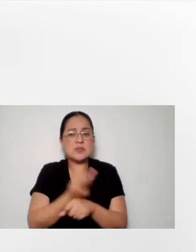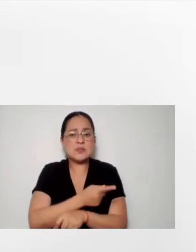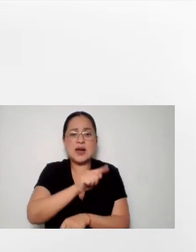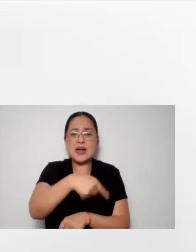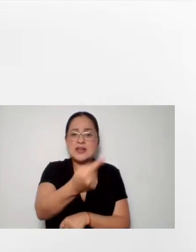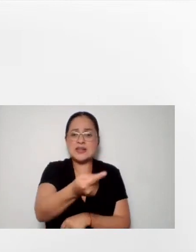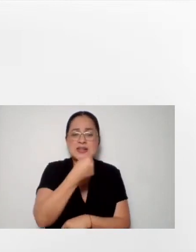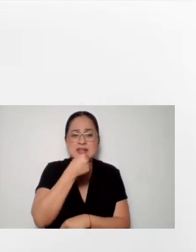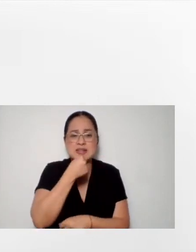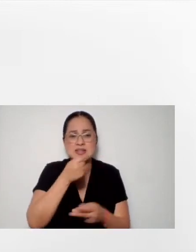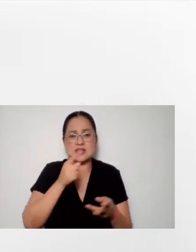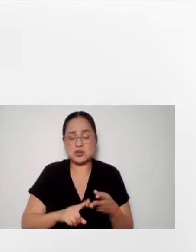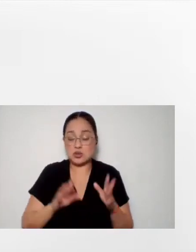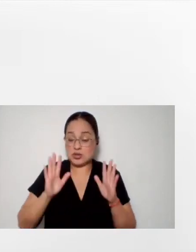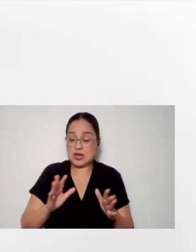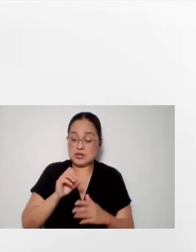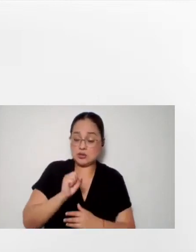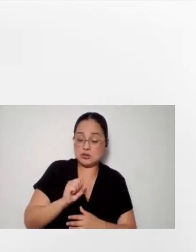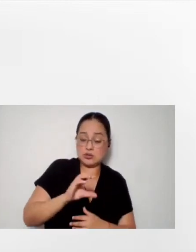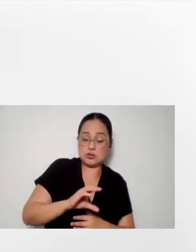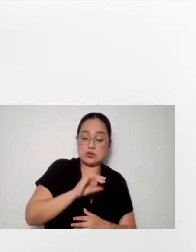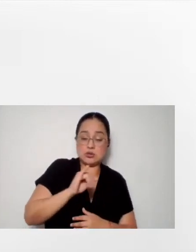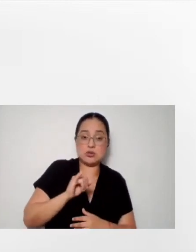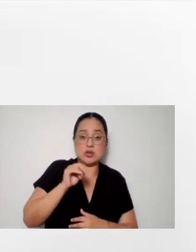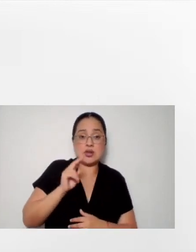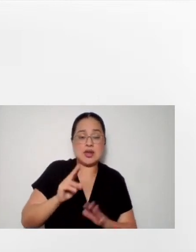O sea, ya la Corte ha definido muchos